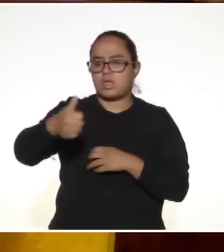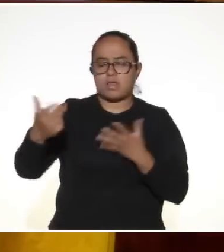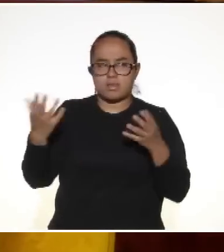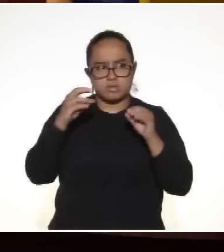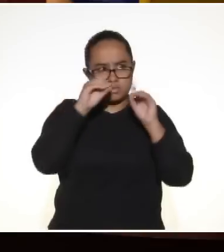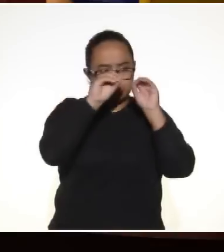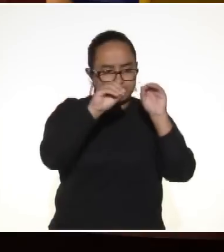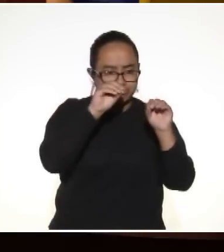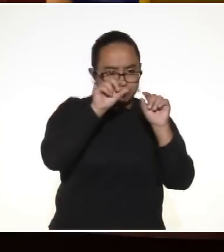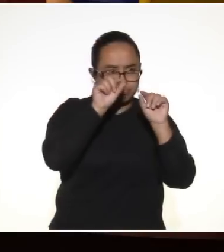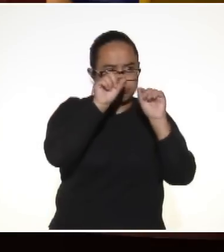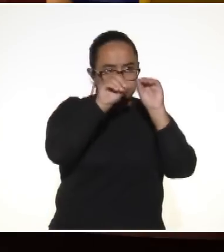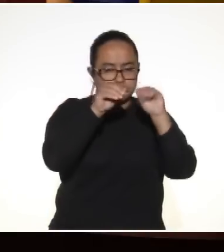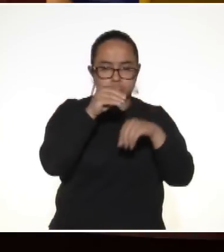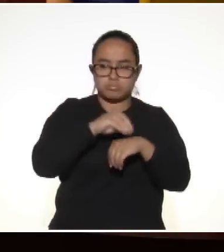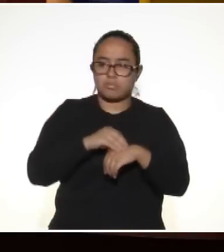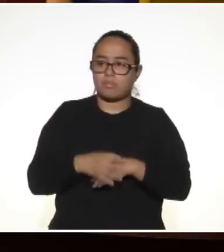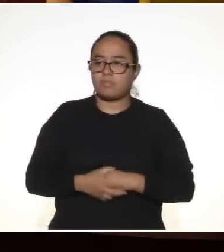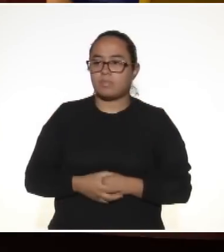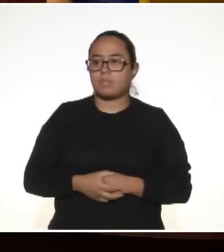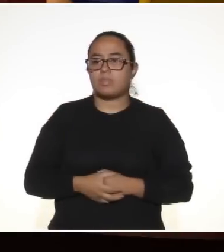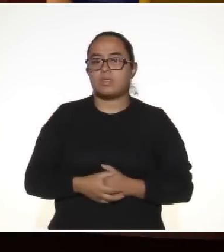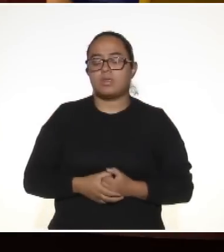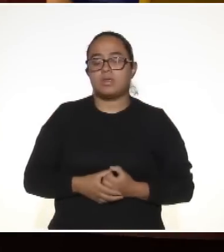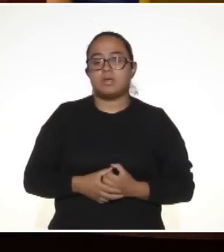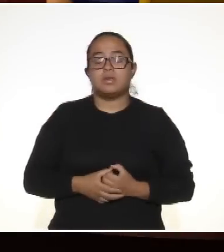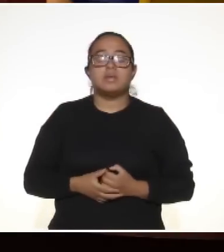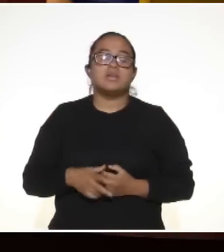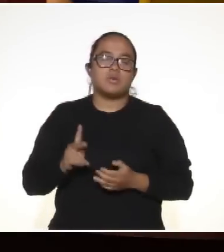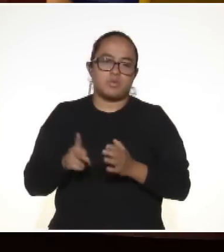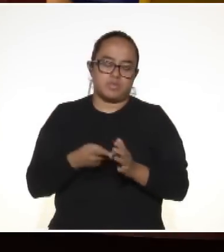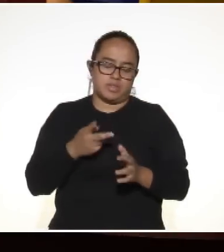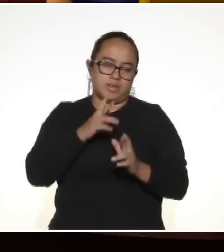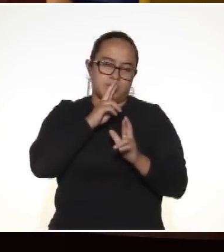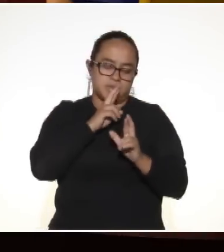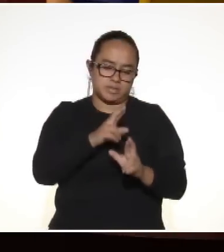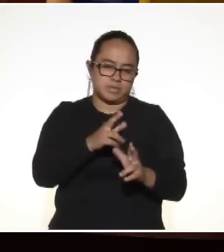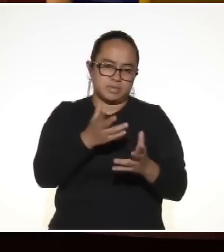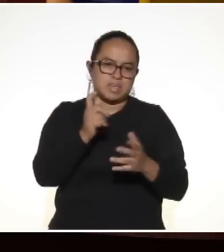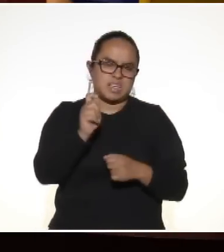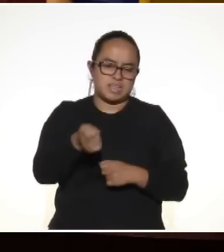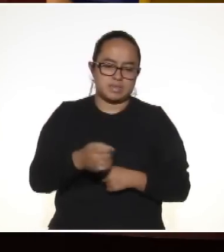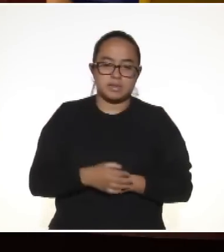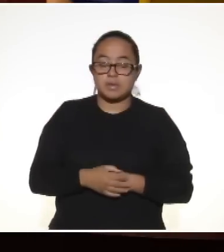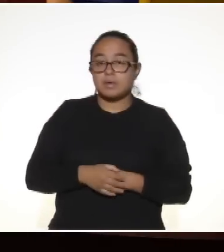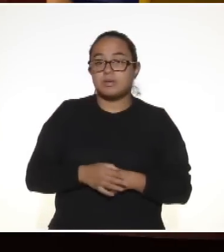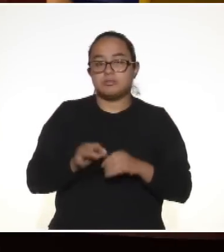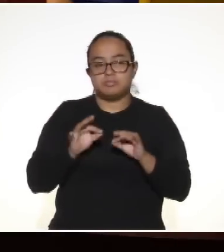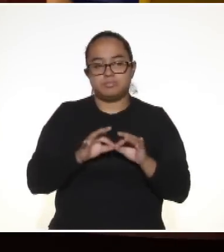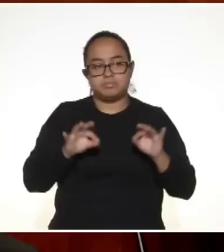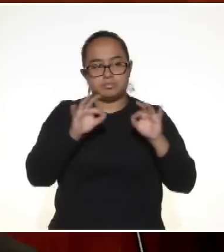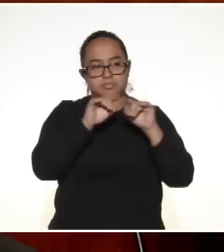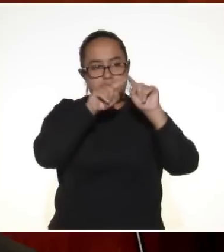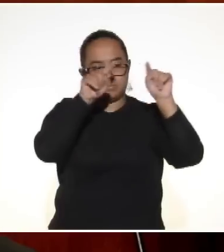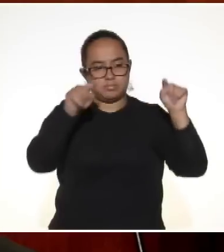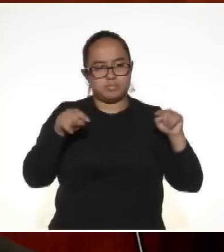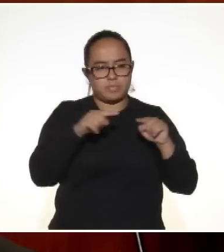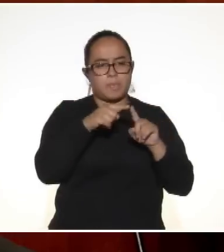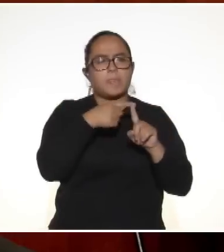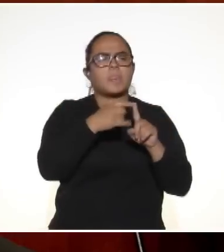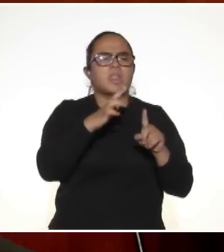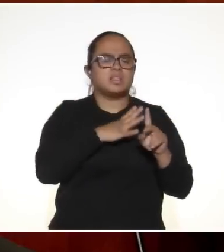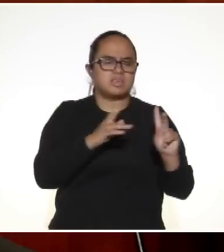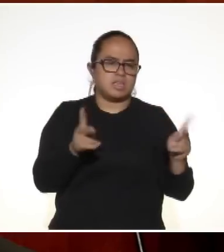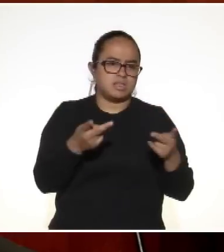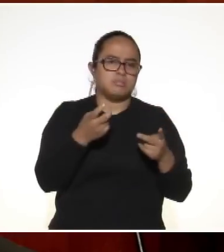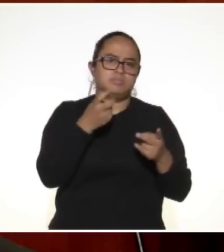suyo. Ya contestaste básicamente eso, pero diles de Sí, vuelta bueno, lo básico. Lo básico para un botiquín. Sí hay botiquines comerciales,